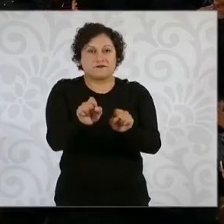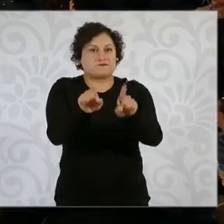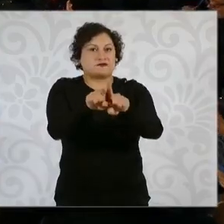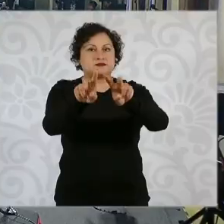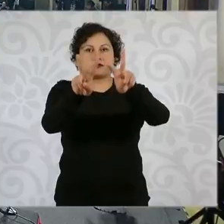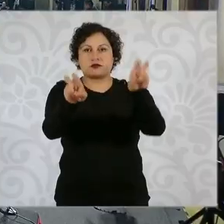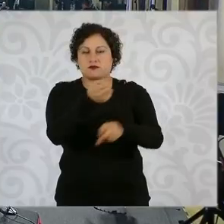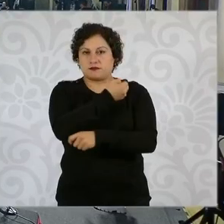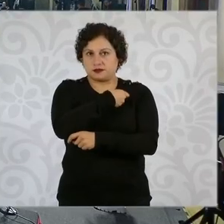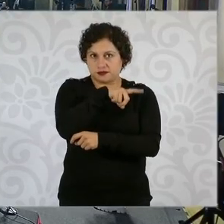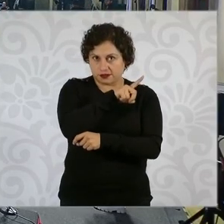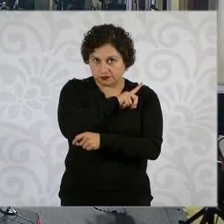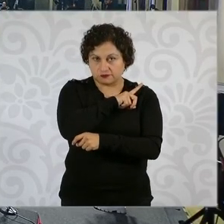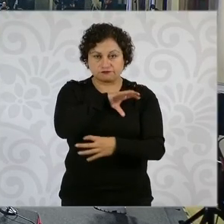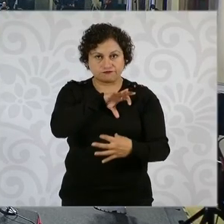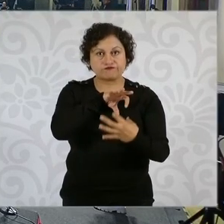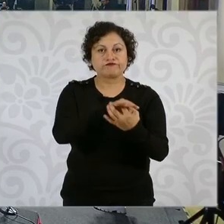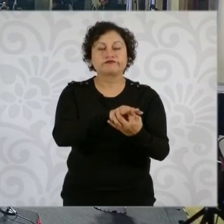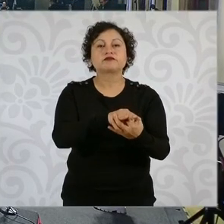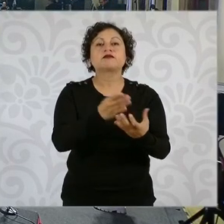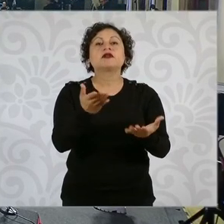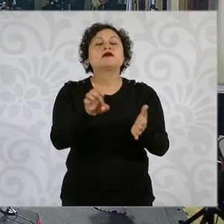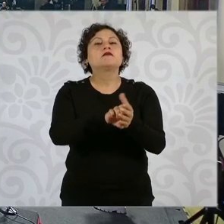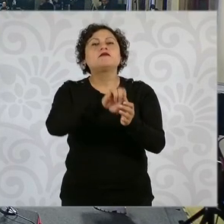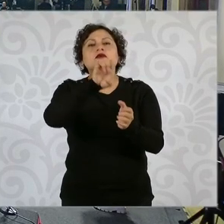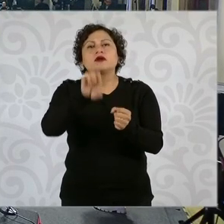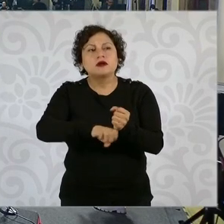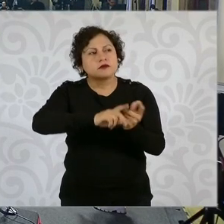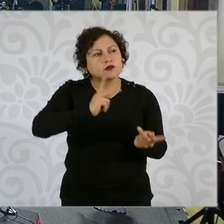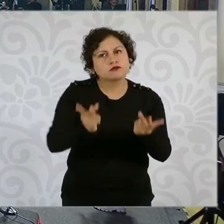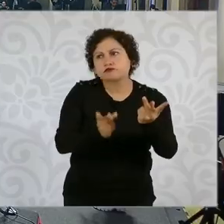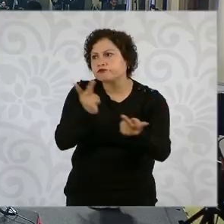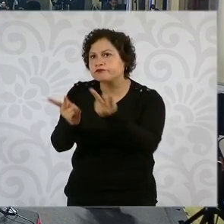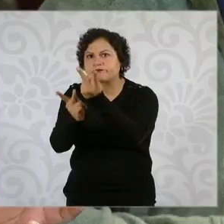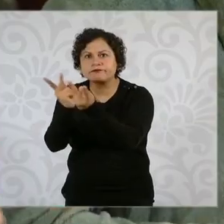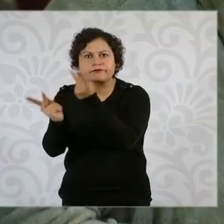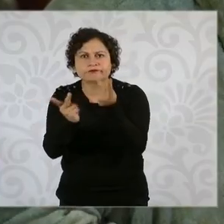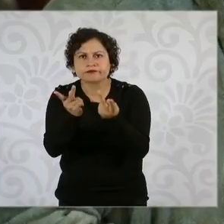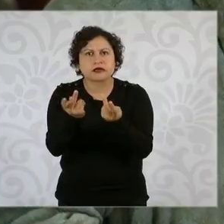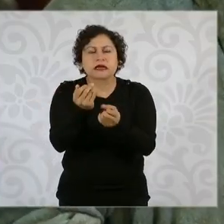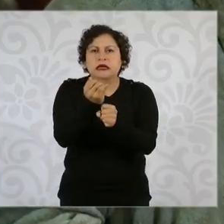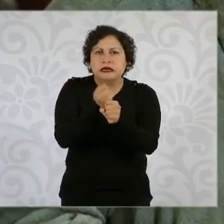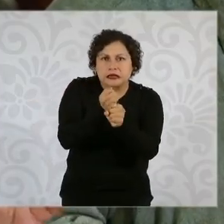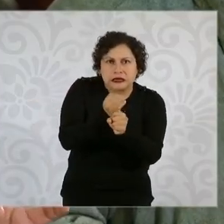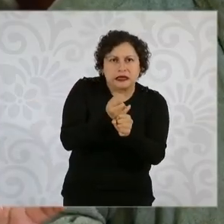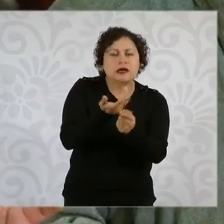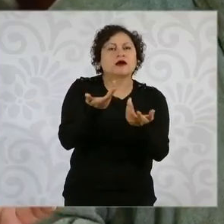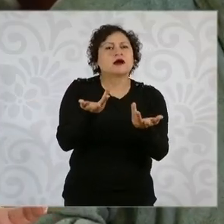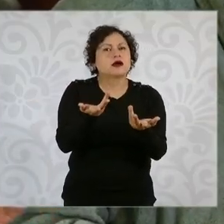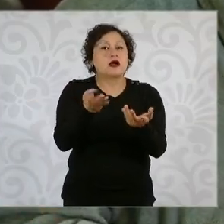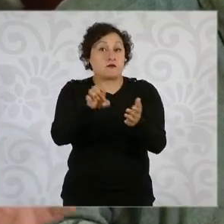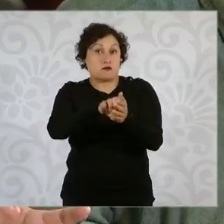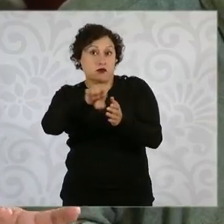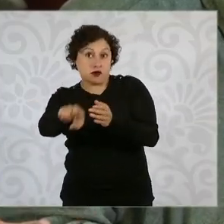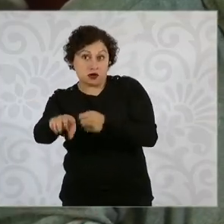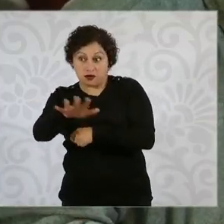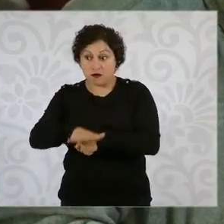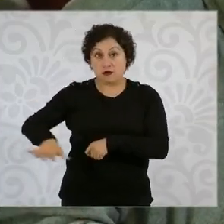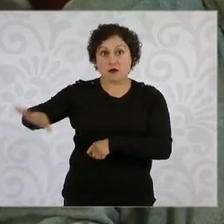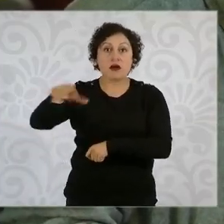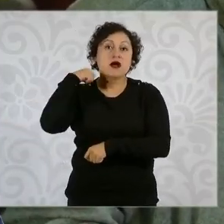salud, los censos que se realizarán, por ejemplo, en la zona de Acapulco, que ahorita está pues afectada por el paso